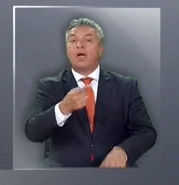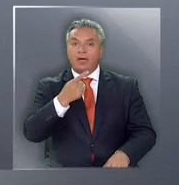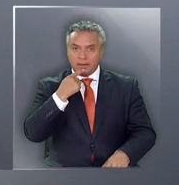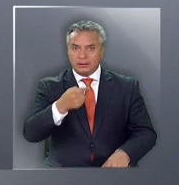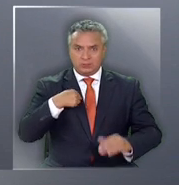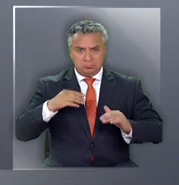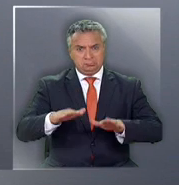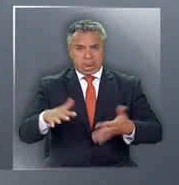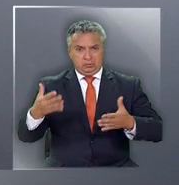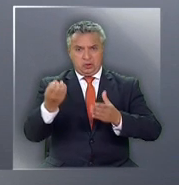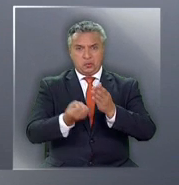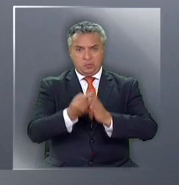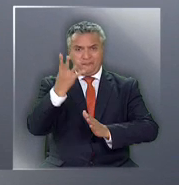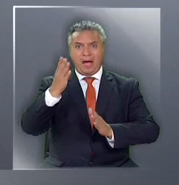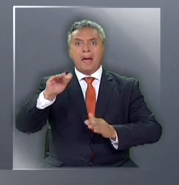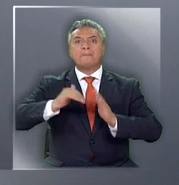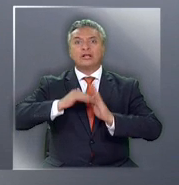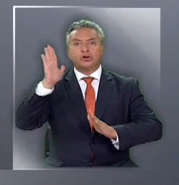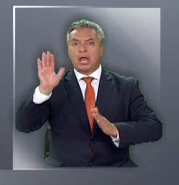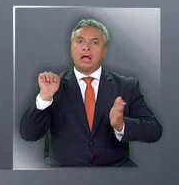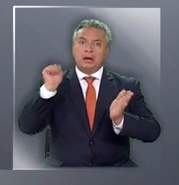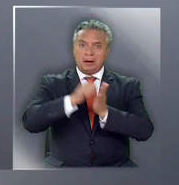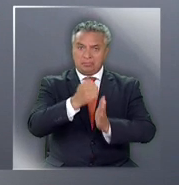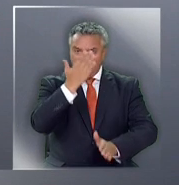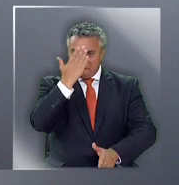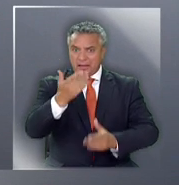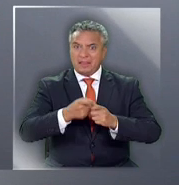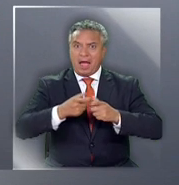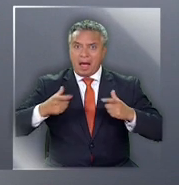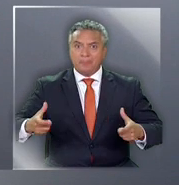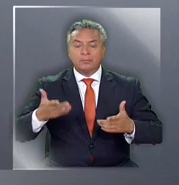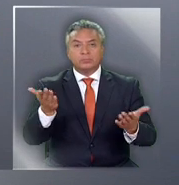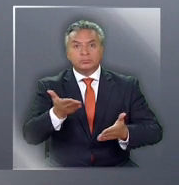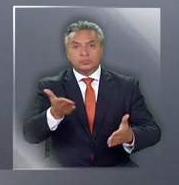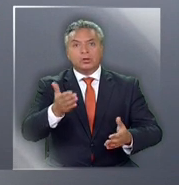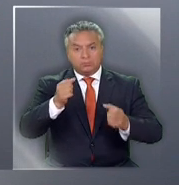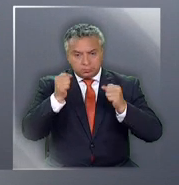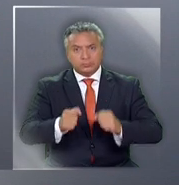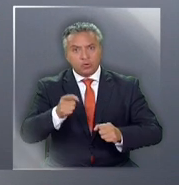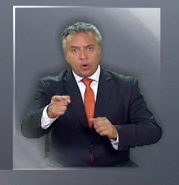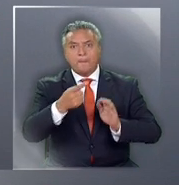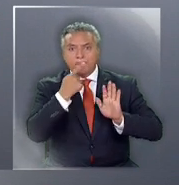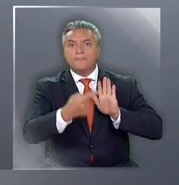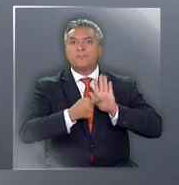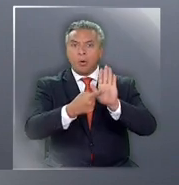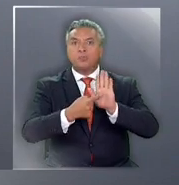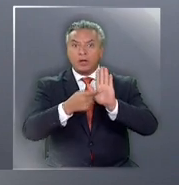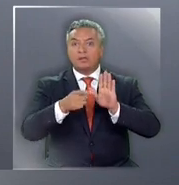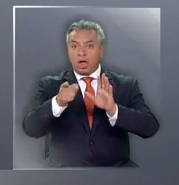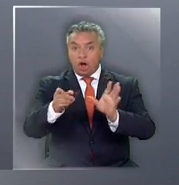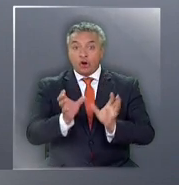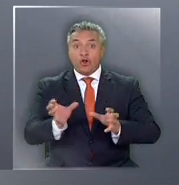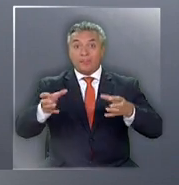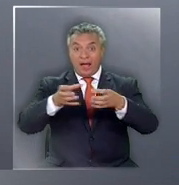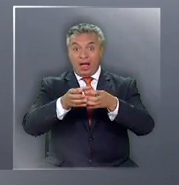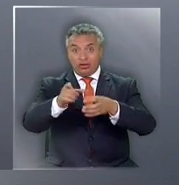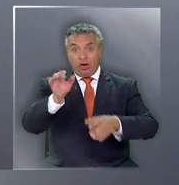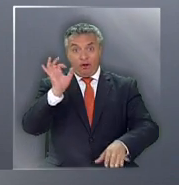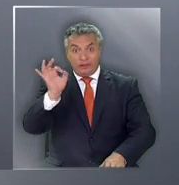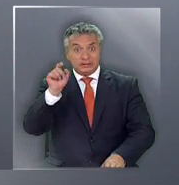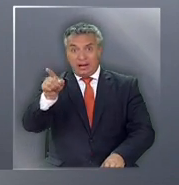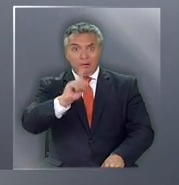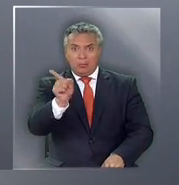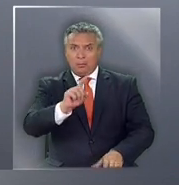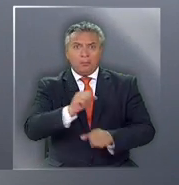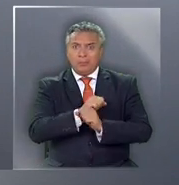que la nueva mayoría le reclame al Frente Amplio por la capacidad de cumplir sus propuestas, siendo que el conglomerado oficialista no pudo cumplir